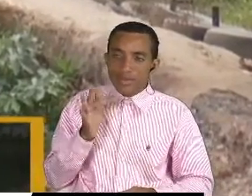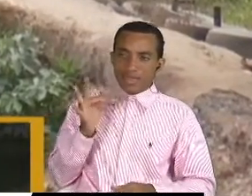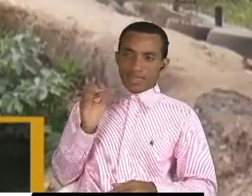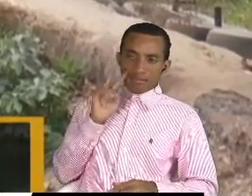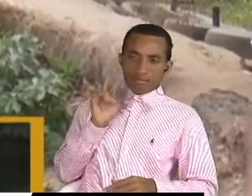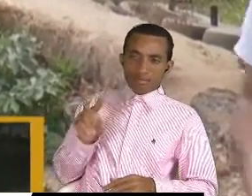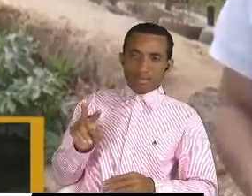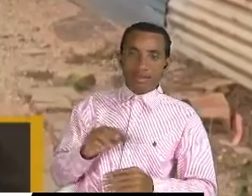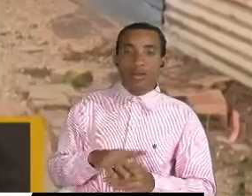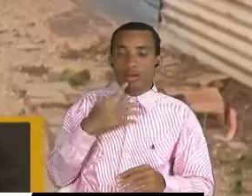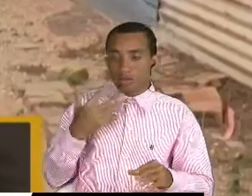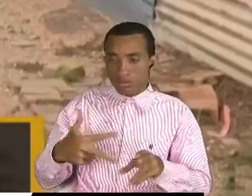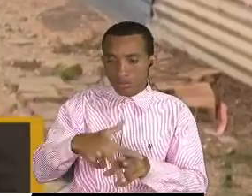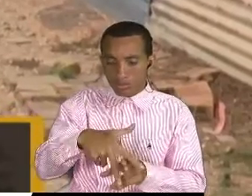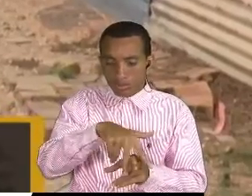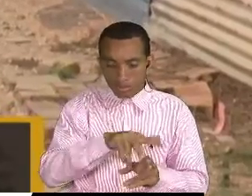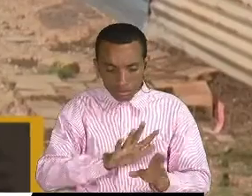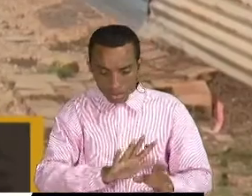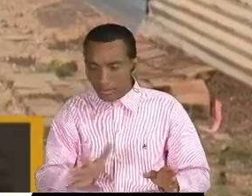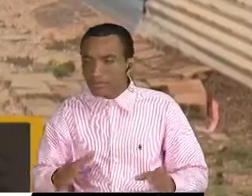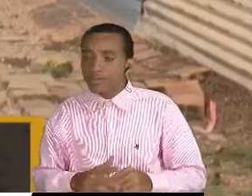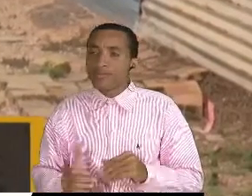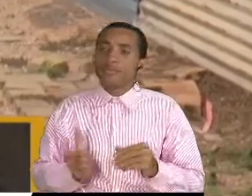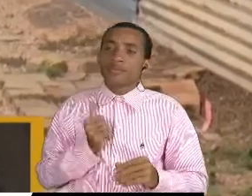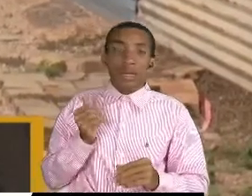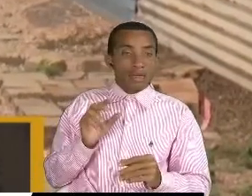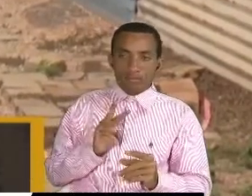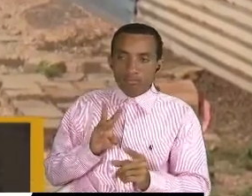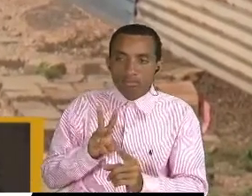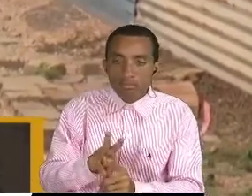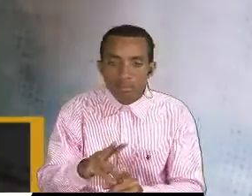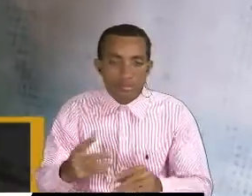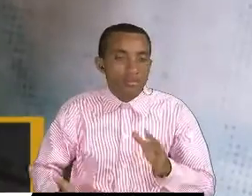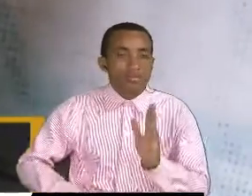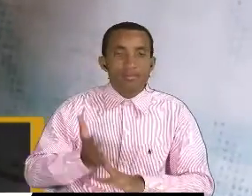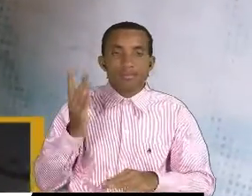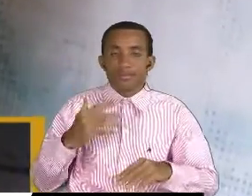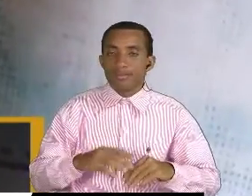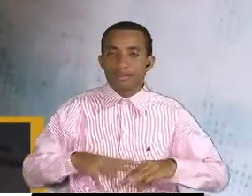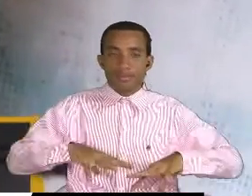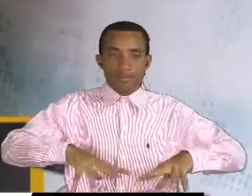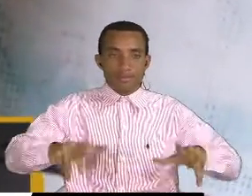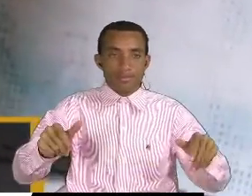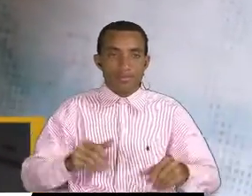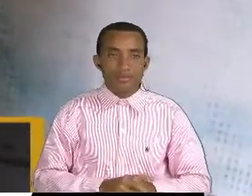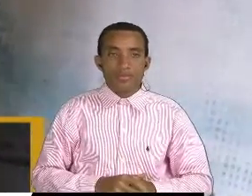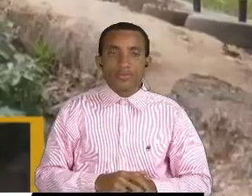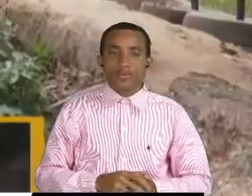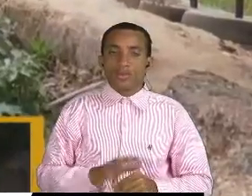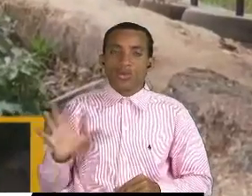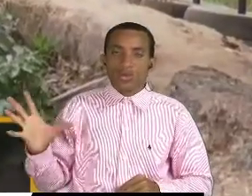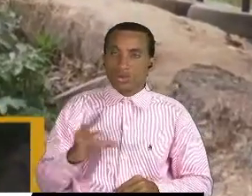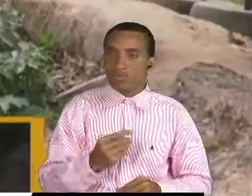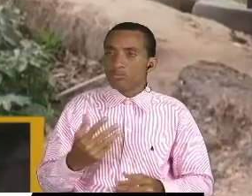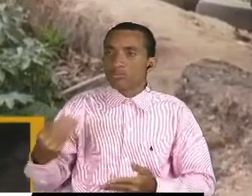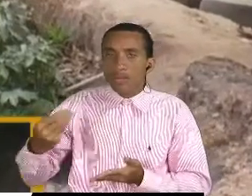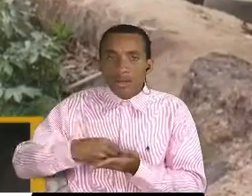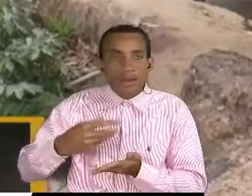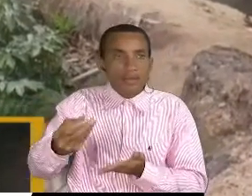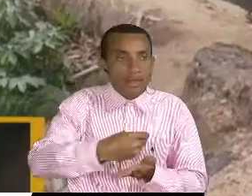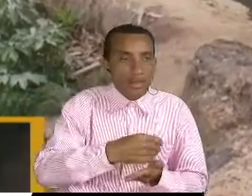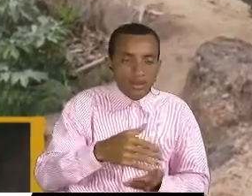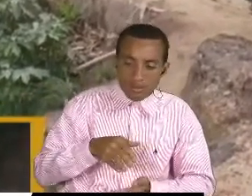dejado su vehículo parqueado, oportunidad que aprovecharon los delincuentes para llevárselo. Entre el cobro que tenía, lo que habían cobrado. No, yo